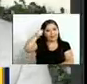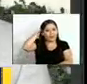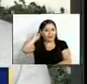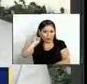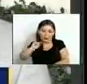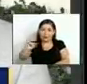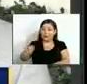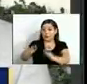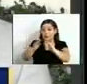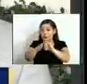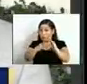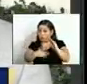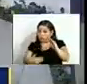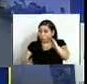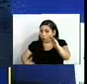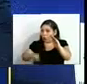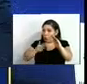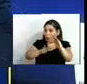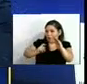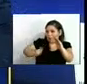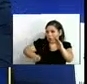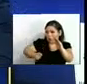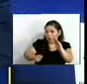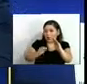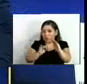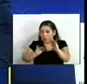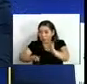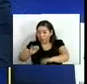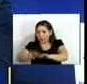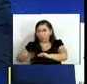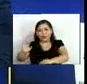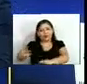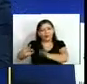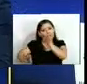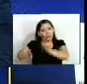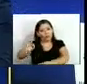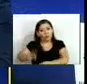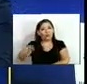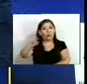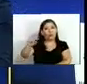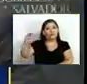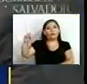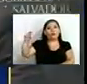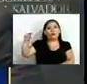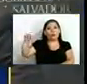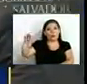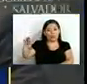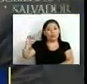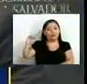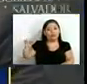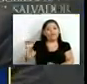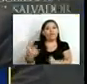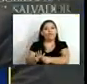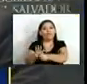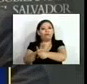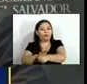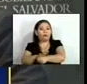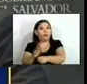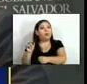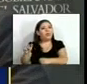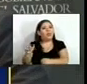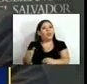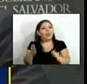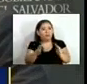de la presidencia, Ernesto Castro, confirmó que el secretario jurídico, Conan Castro, dio positivo al coronavirus y que